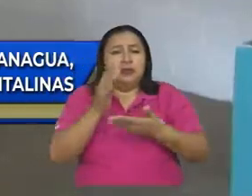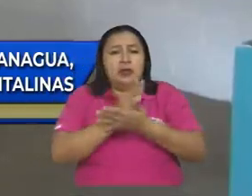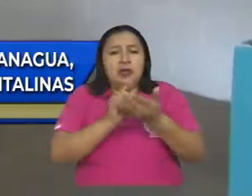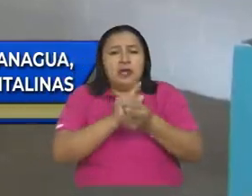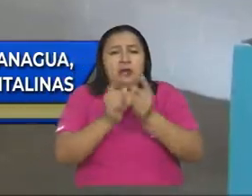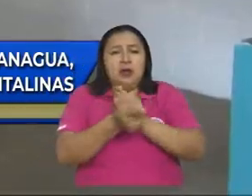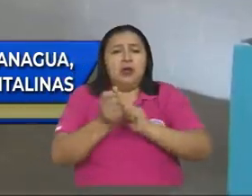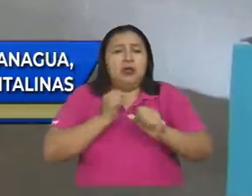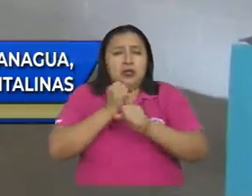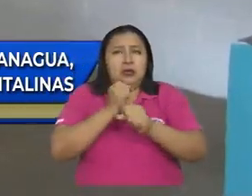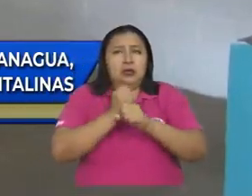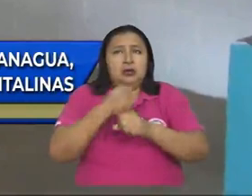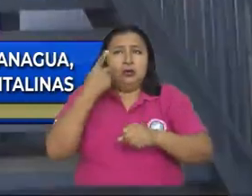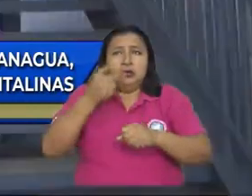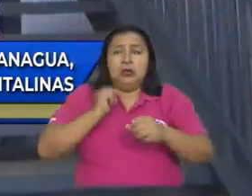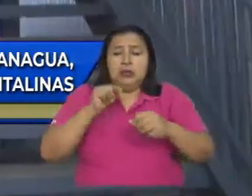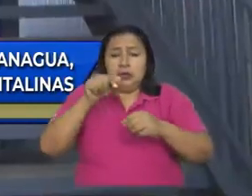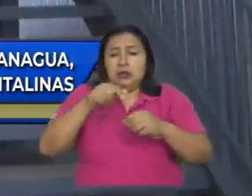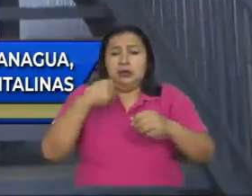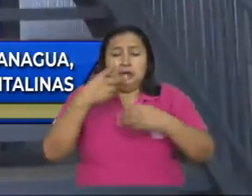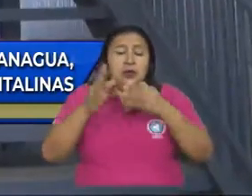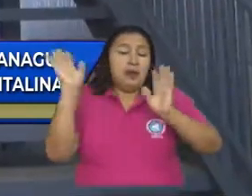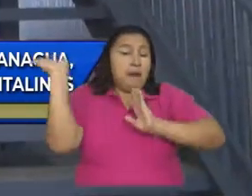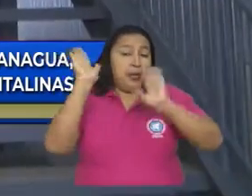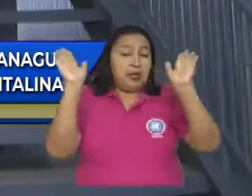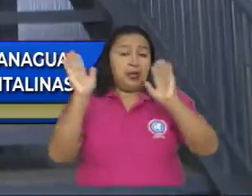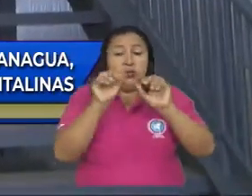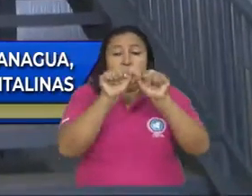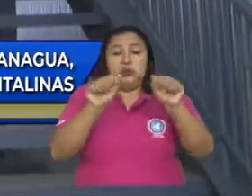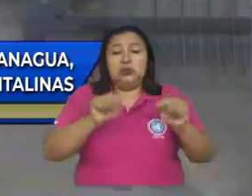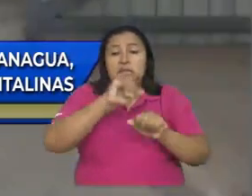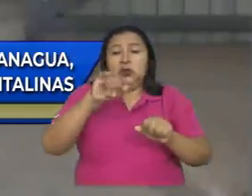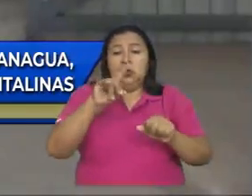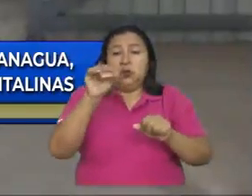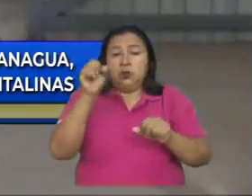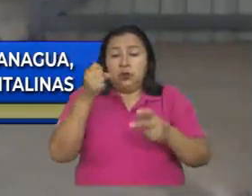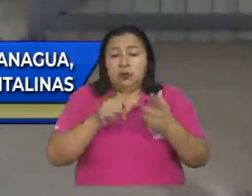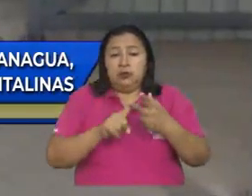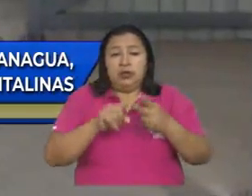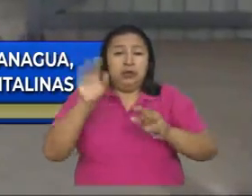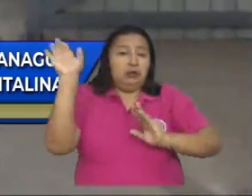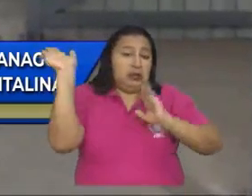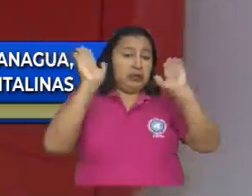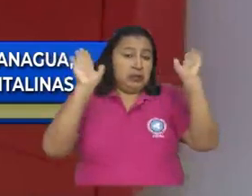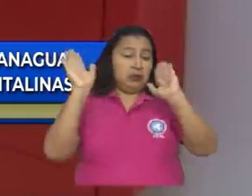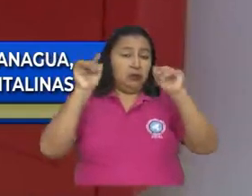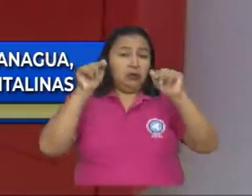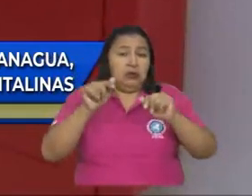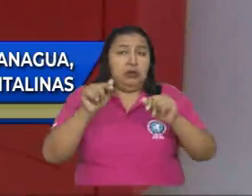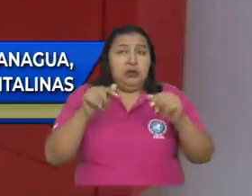el oriental, en el mercadito de San Judas, en el mercadito de